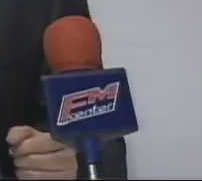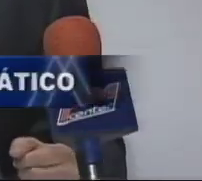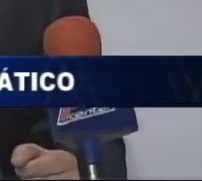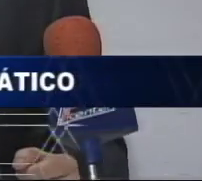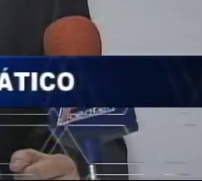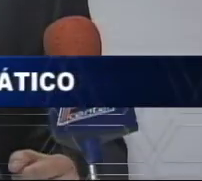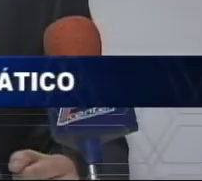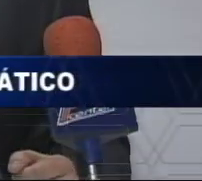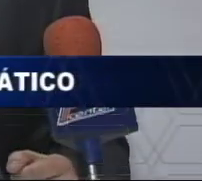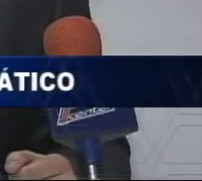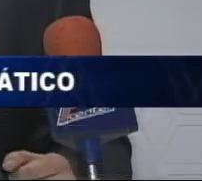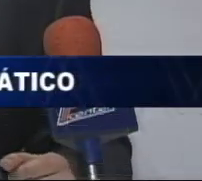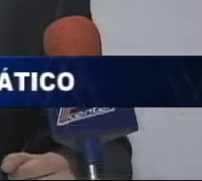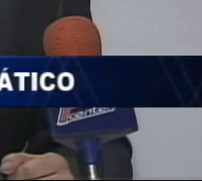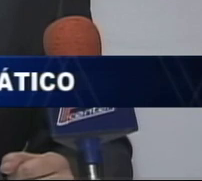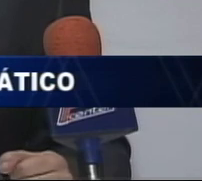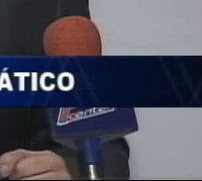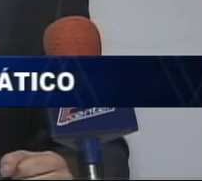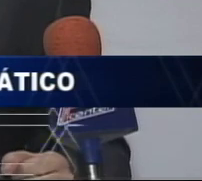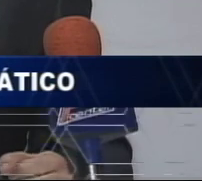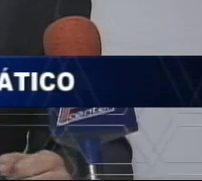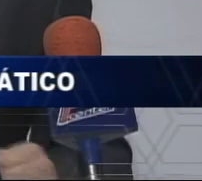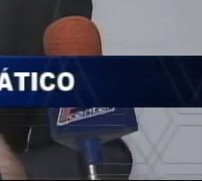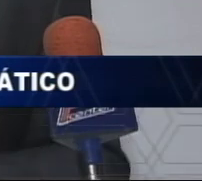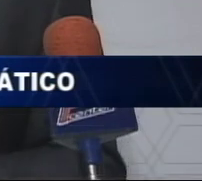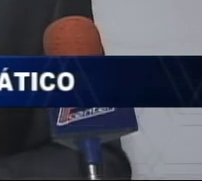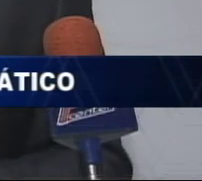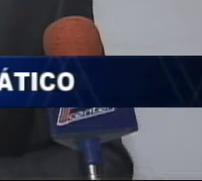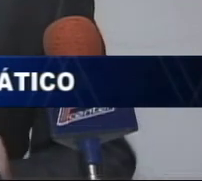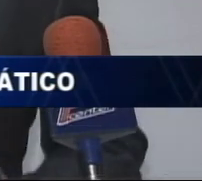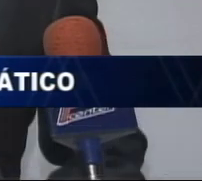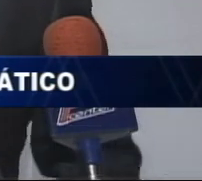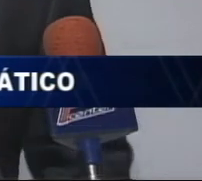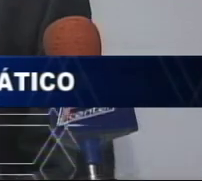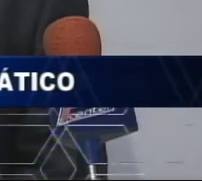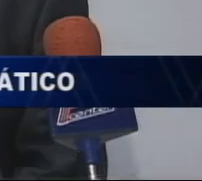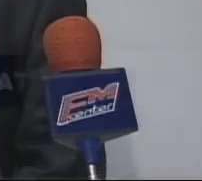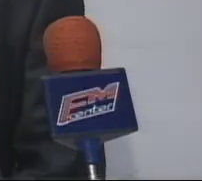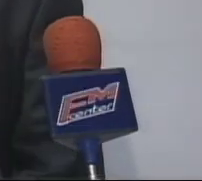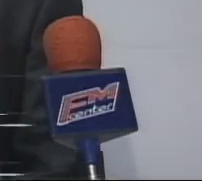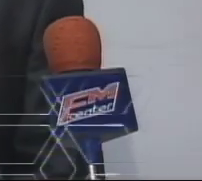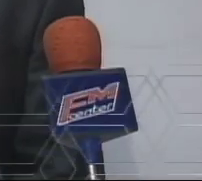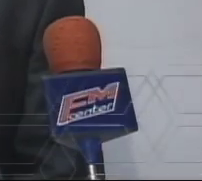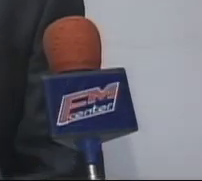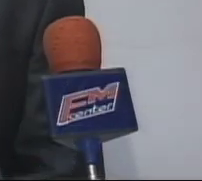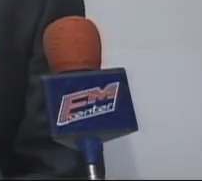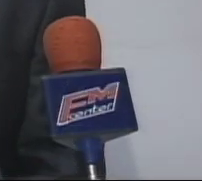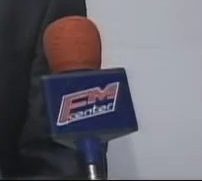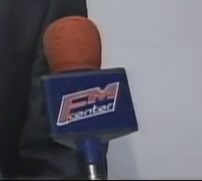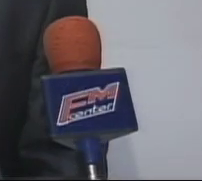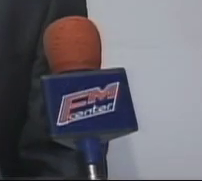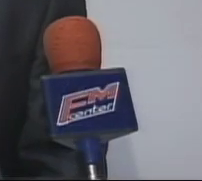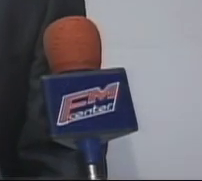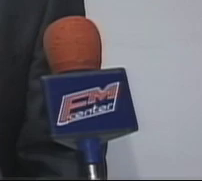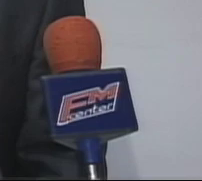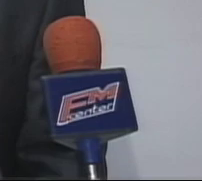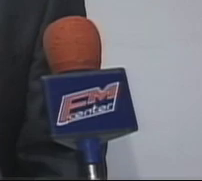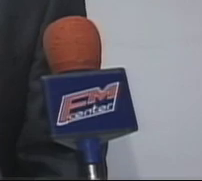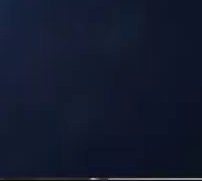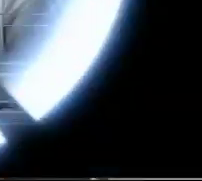Posiciones y opiniones. Secretario Ejecutivo de la MUD, Jesús Chuo Torrealba, asegura que este año el revocatorio va.